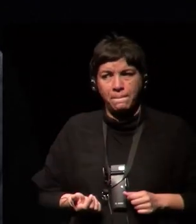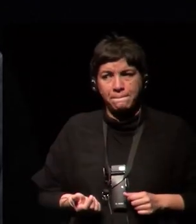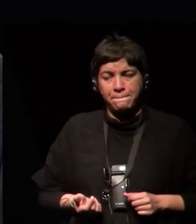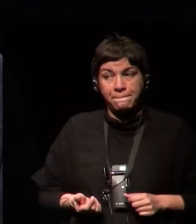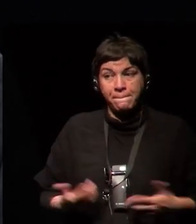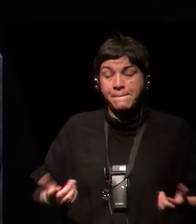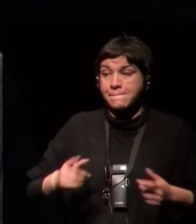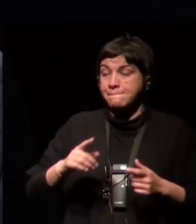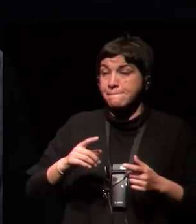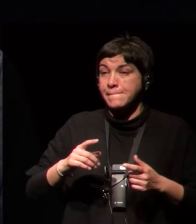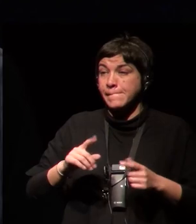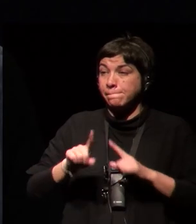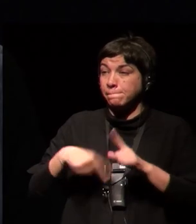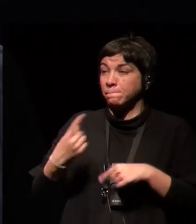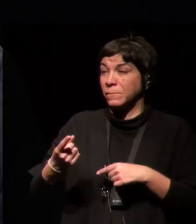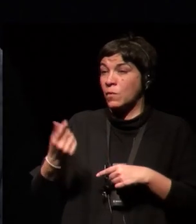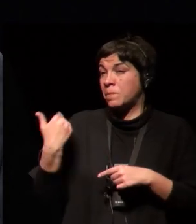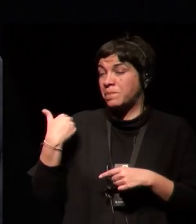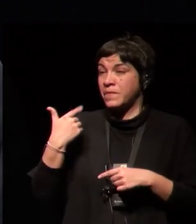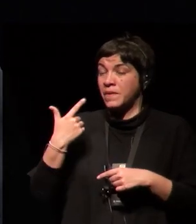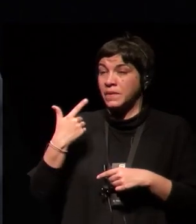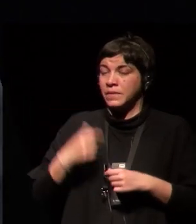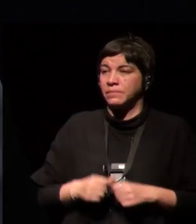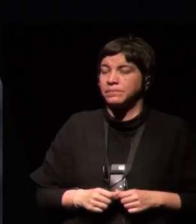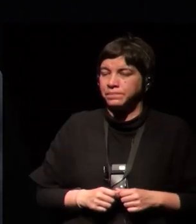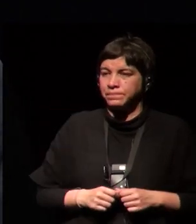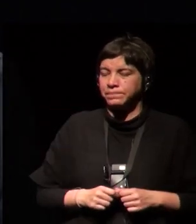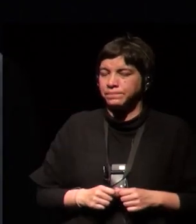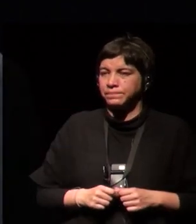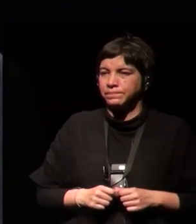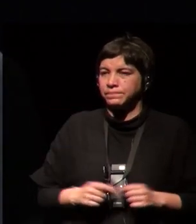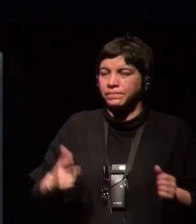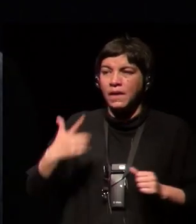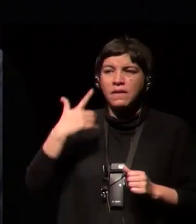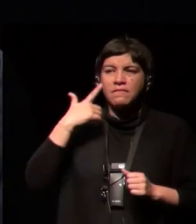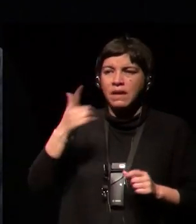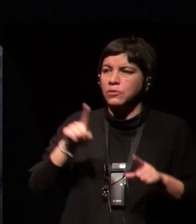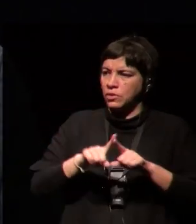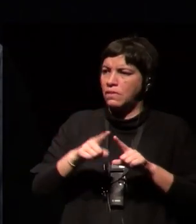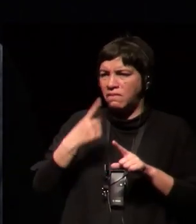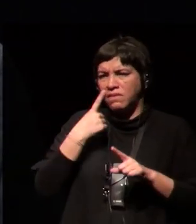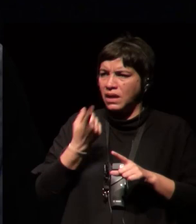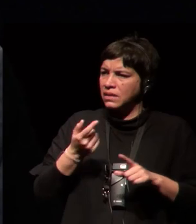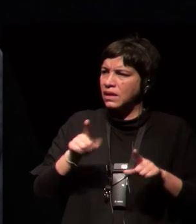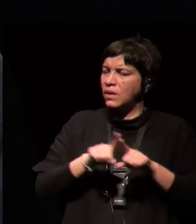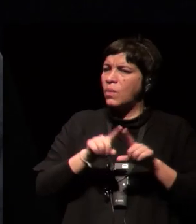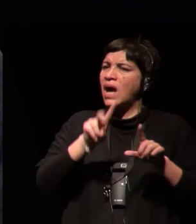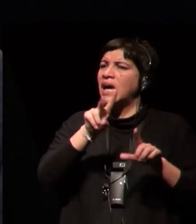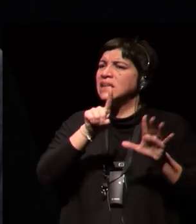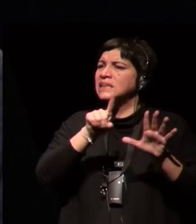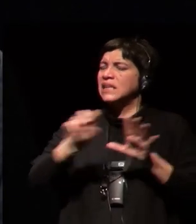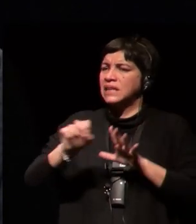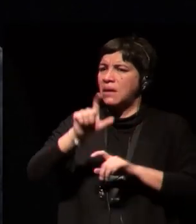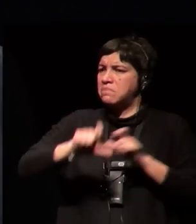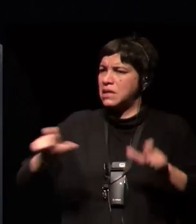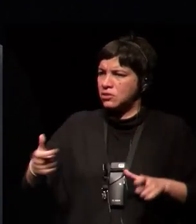famoso, pues apoyaba a una familia de 600 personas con su pintura. No tenían ningún subsidio